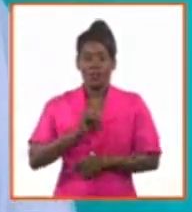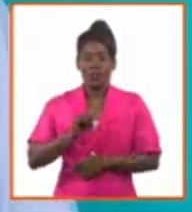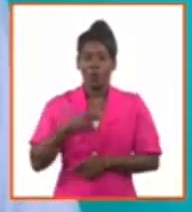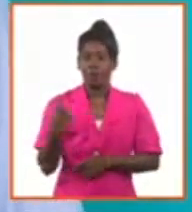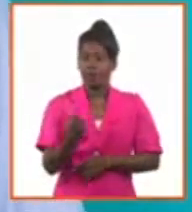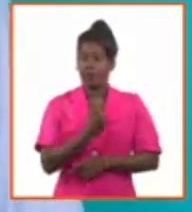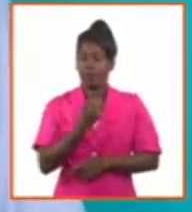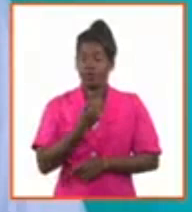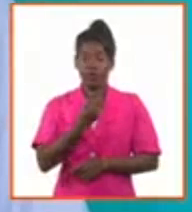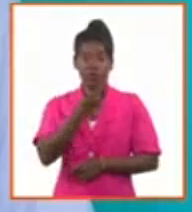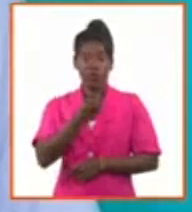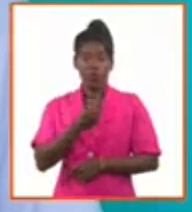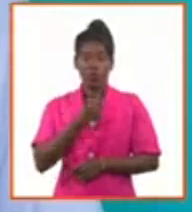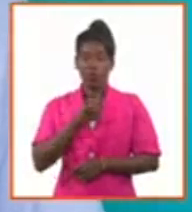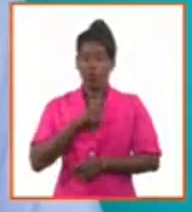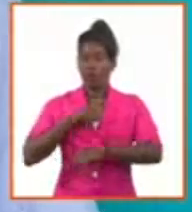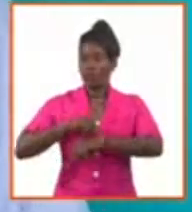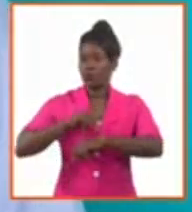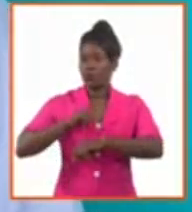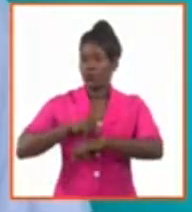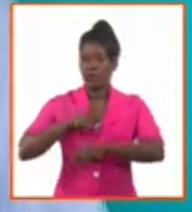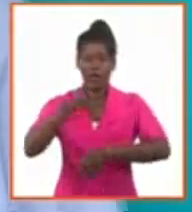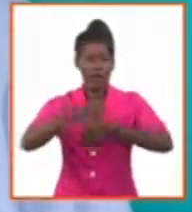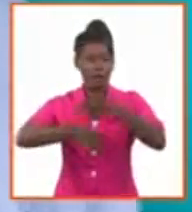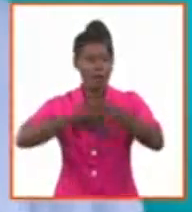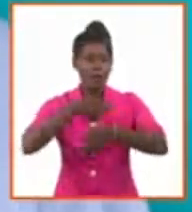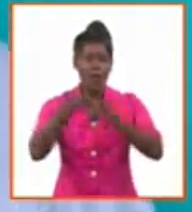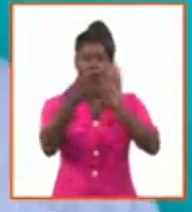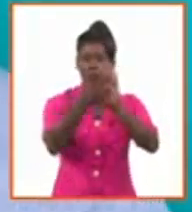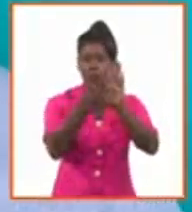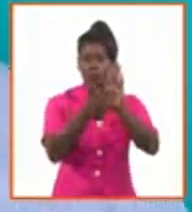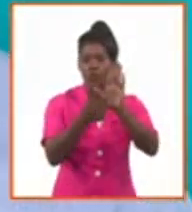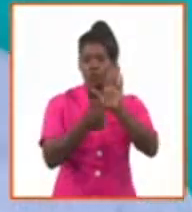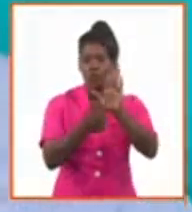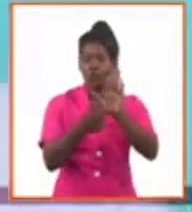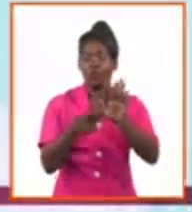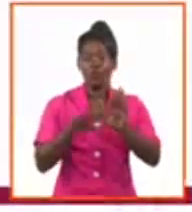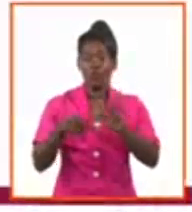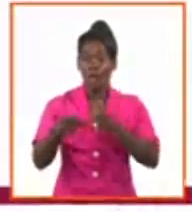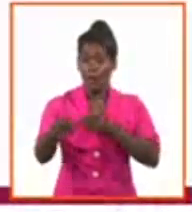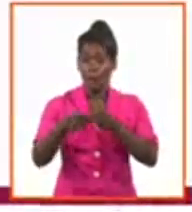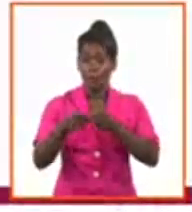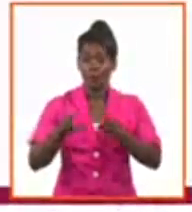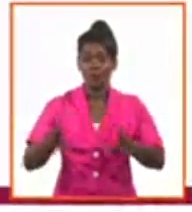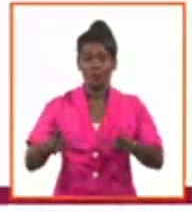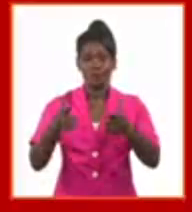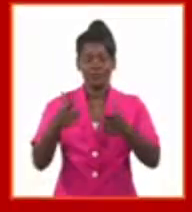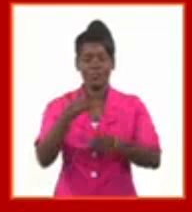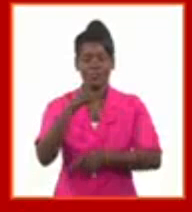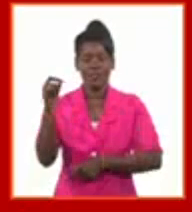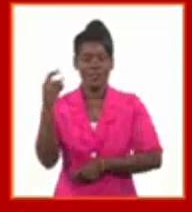ha tocado vivir, sin perder el legado de aquellos que fundaron nuestra organización, que ya casi llega a su 100 aniversario.